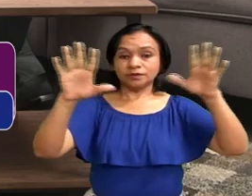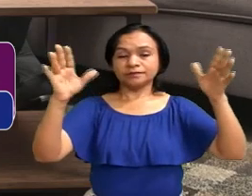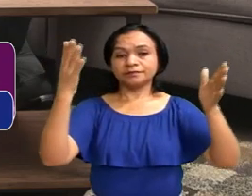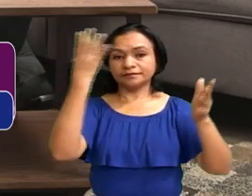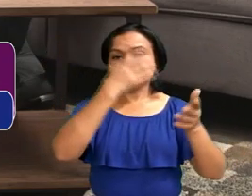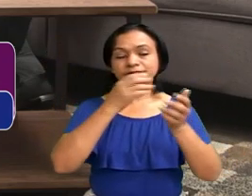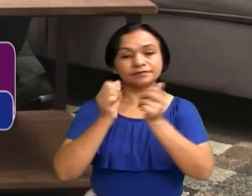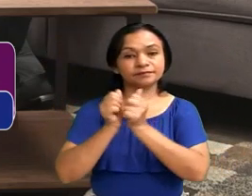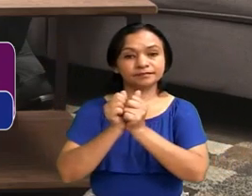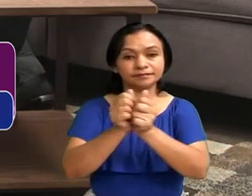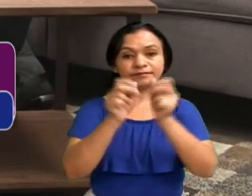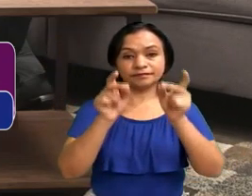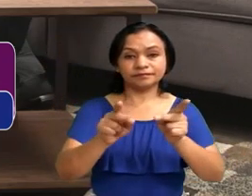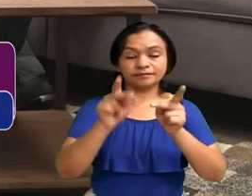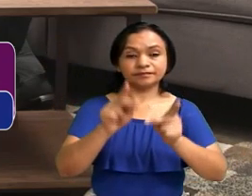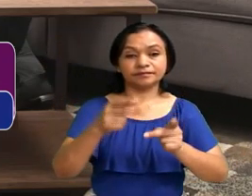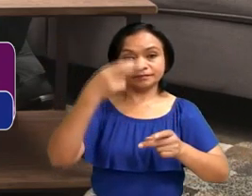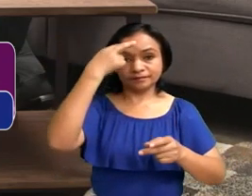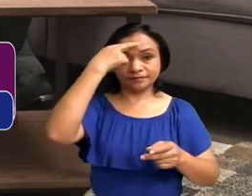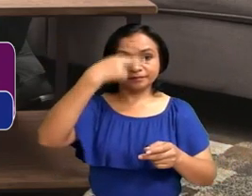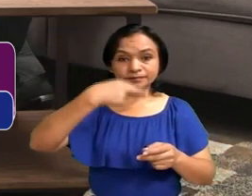ahí, los que tenían a cargo